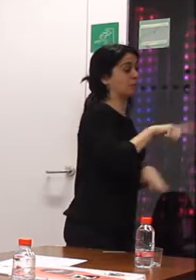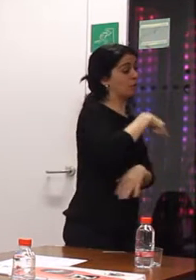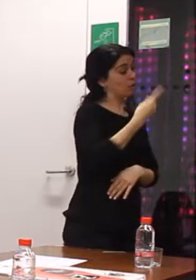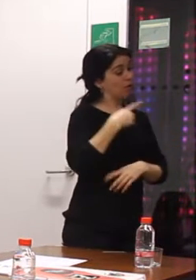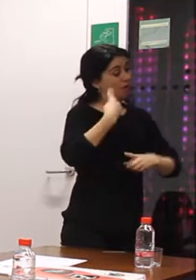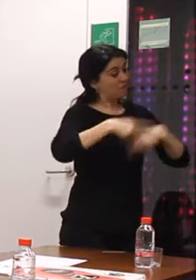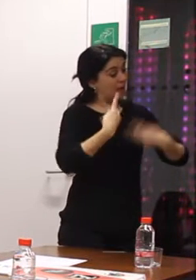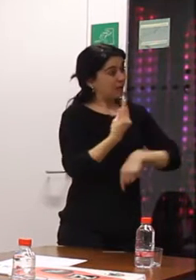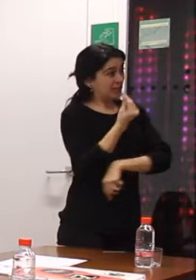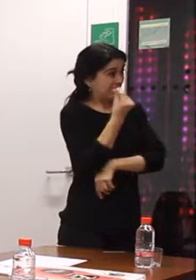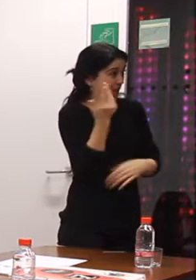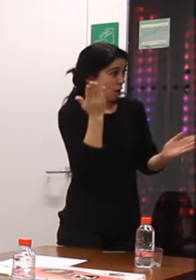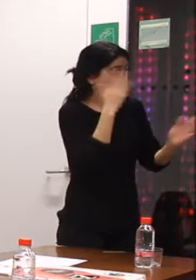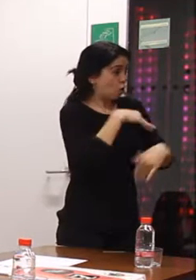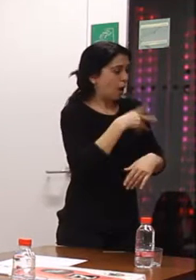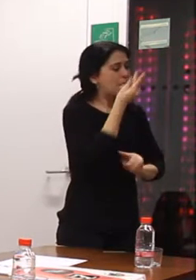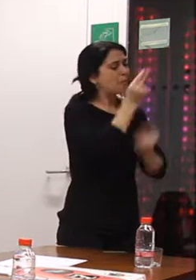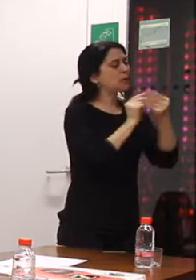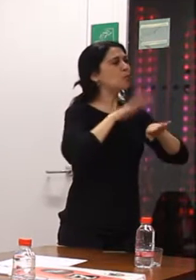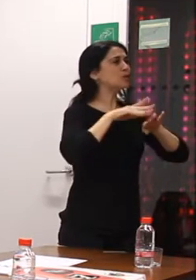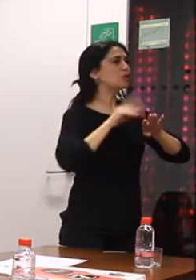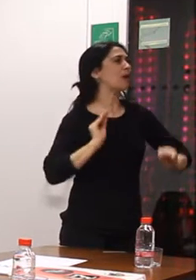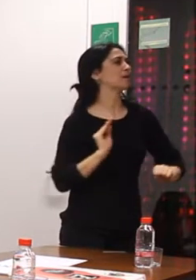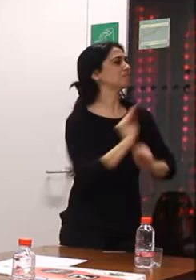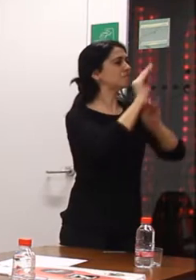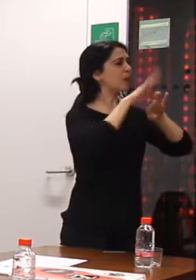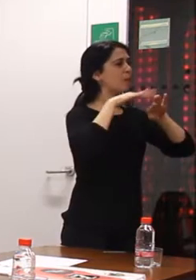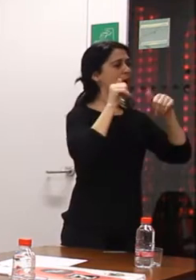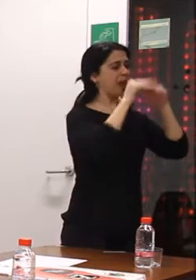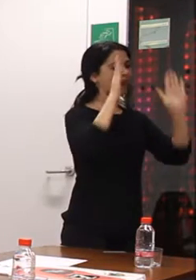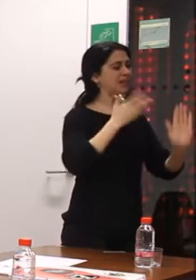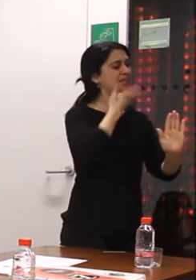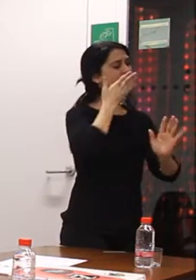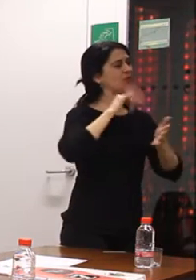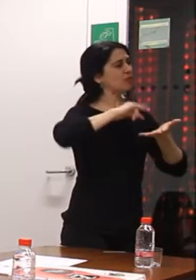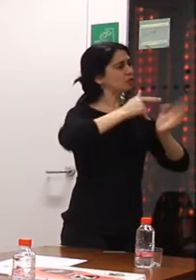presupuesto en mejorar la eficiencia energética.